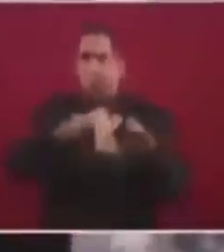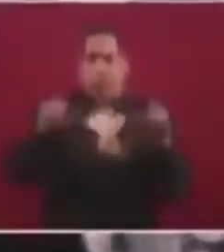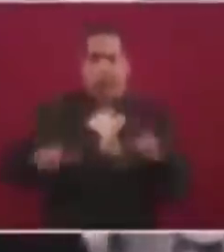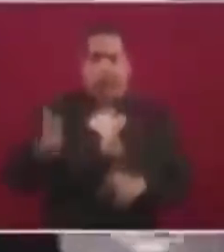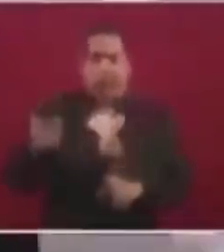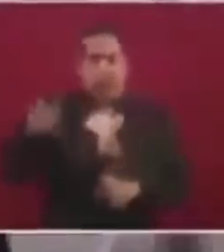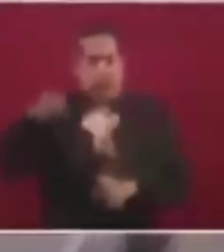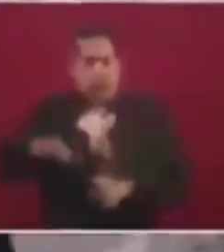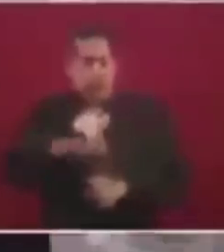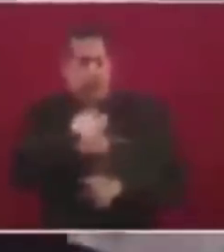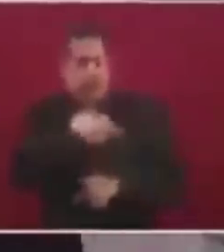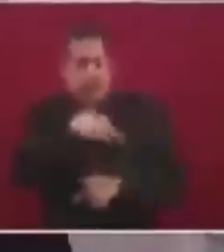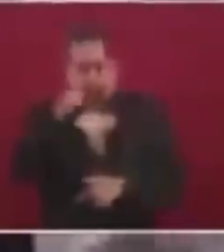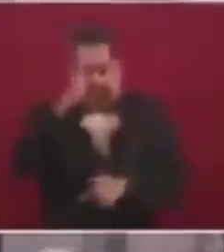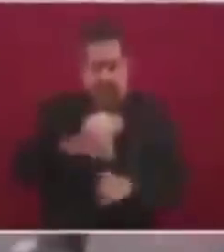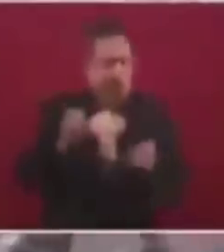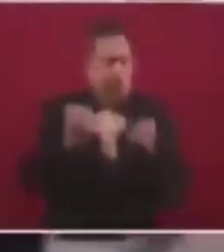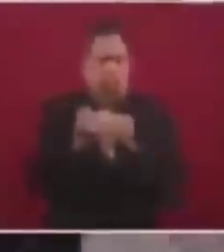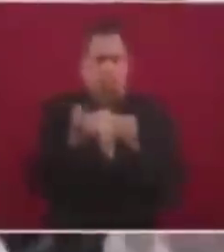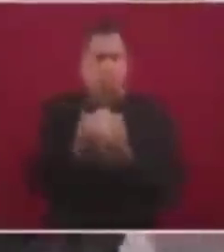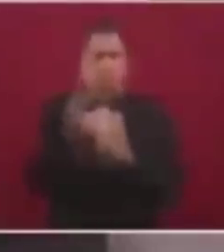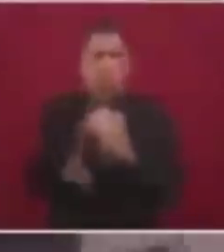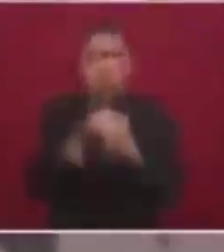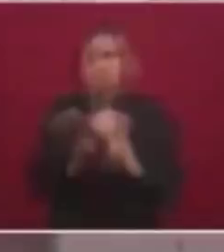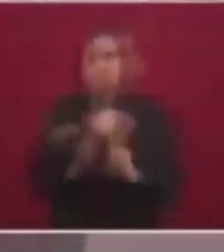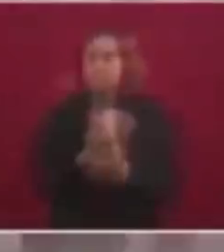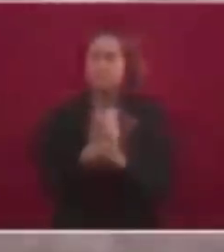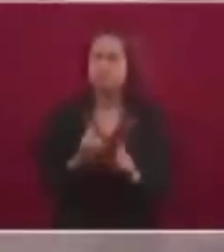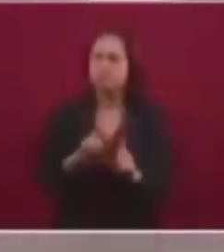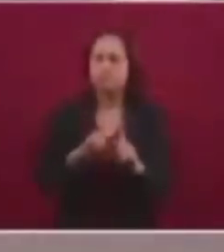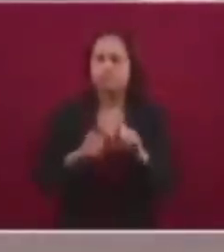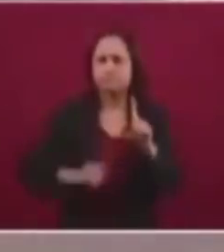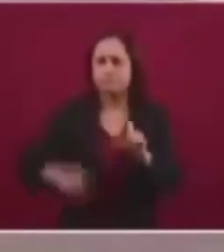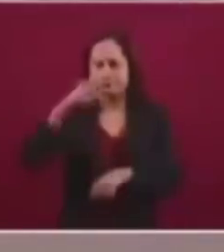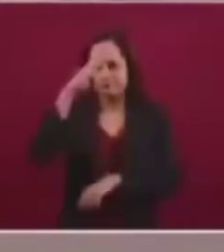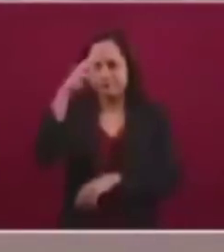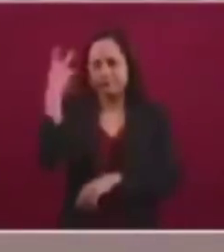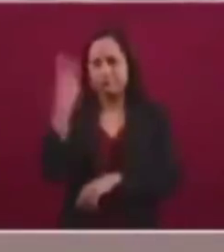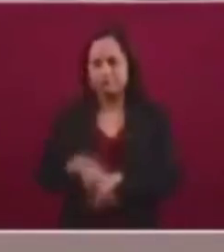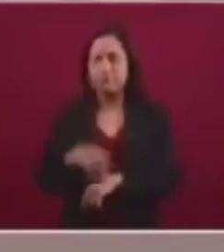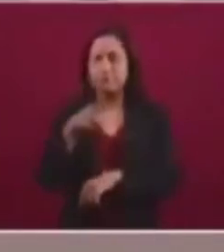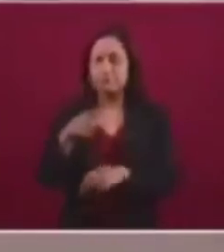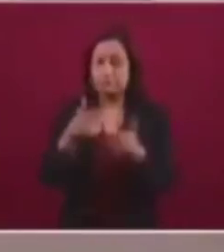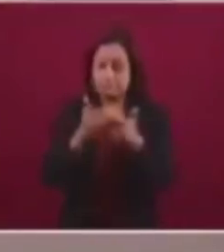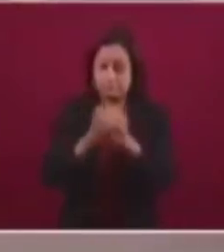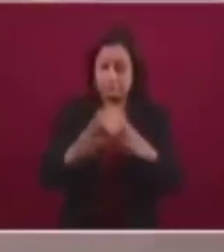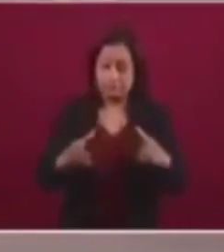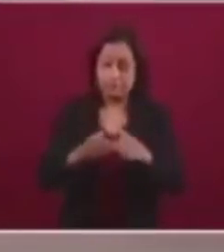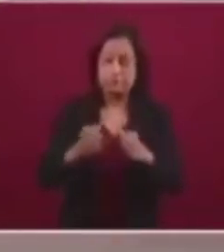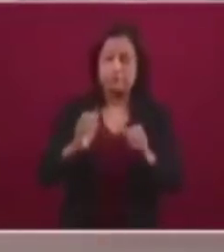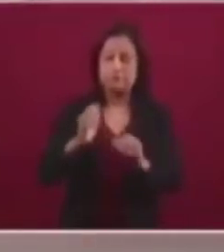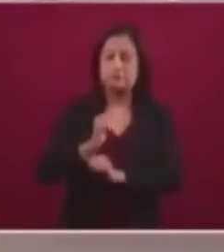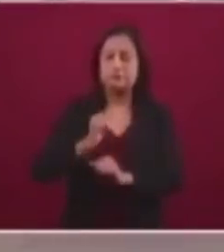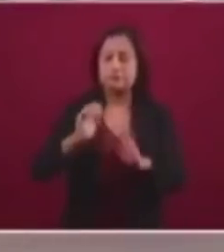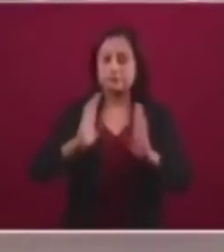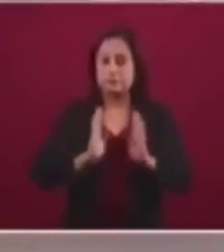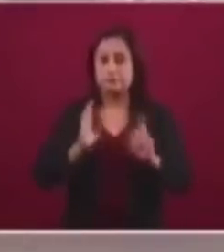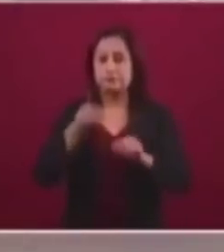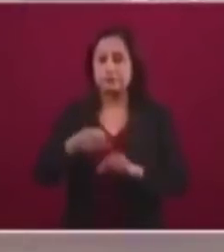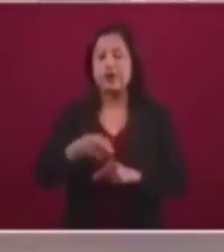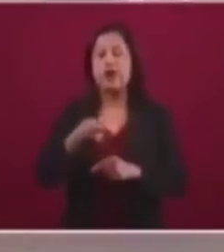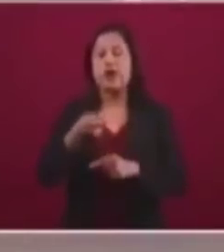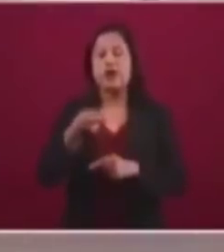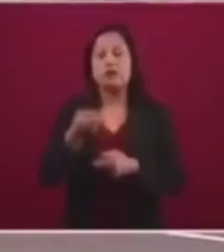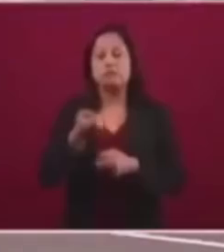Colombia. Es similar a las delegaciones. Pero que hemos visto pasar. Uy. Mira esos carros chinos.